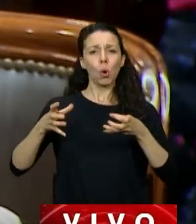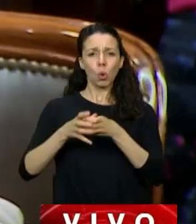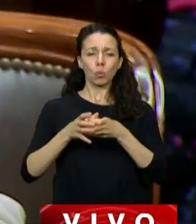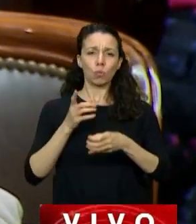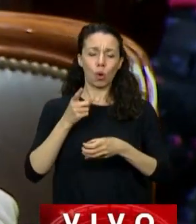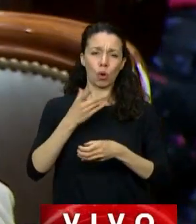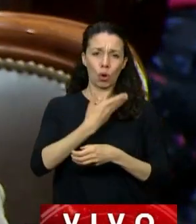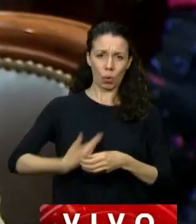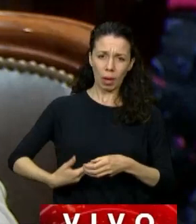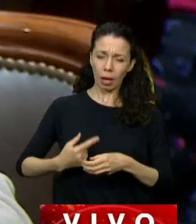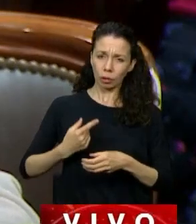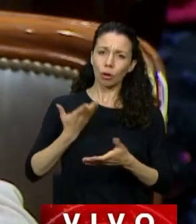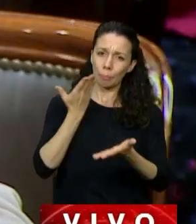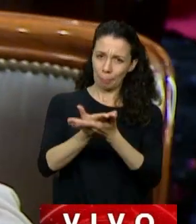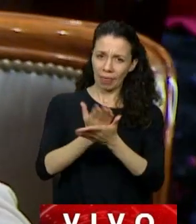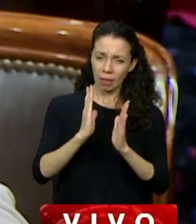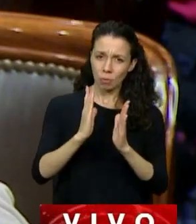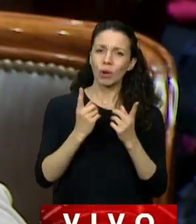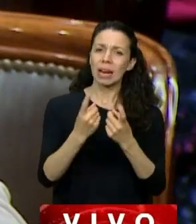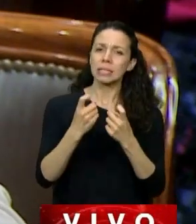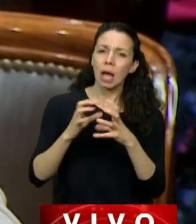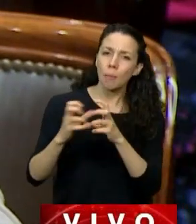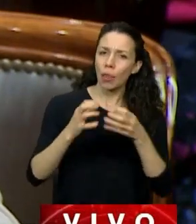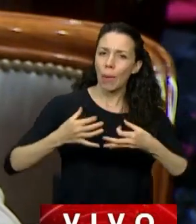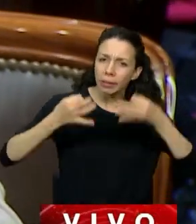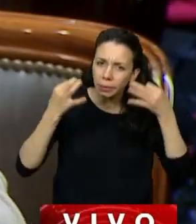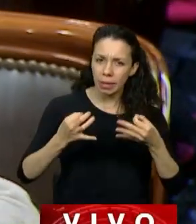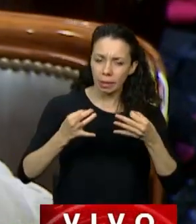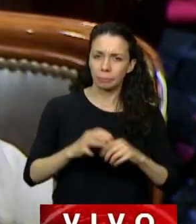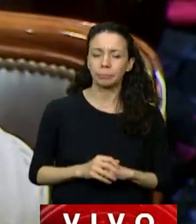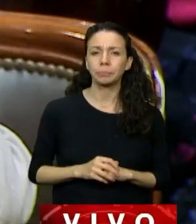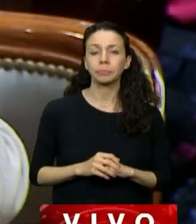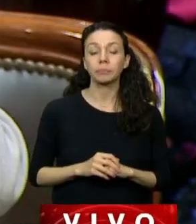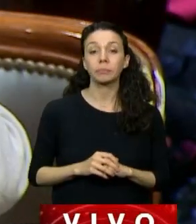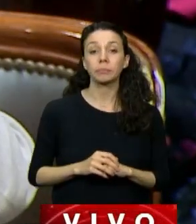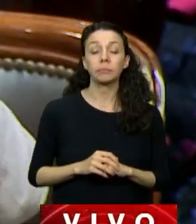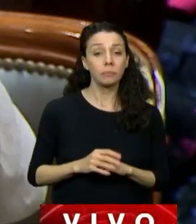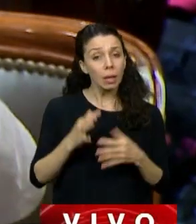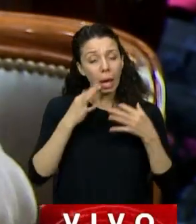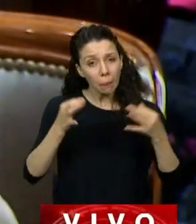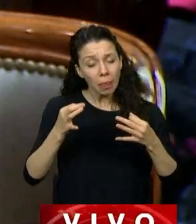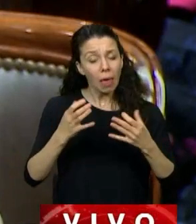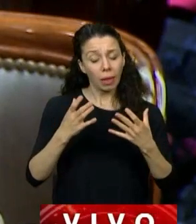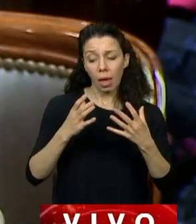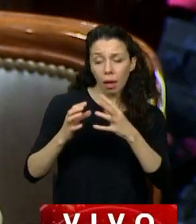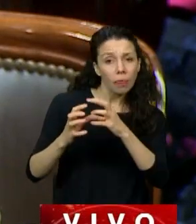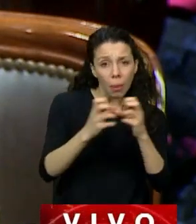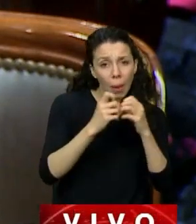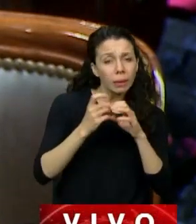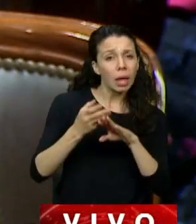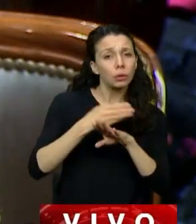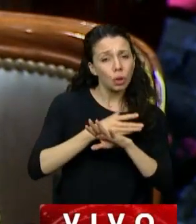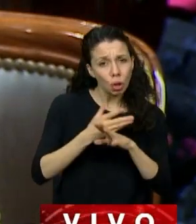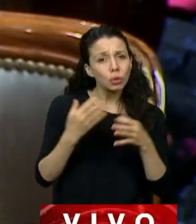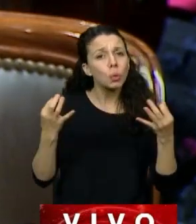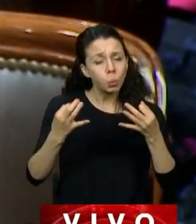garantía para el debate que necesitábamos darnos. Y si es verdad que esto es bueno, pero creo que